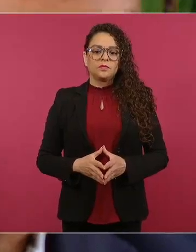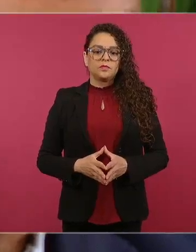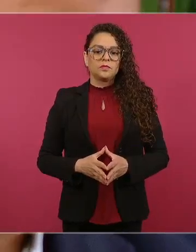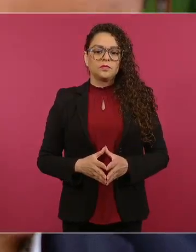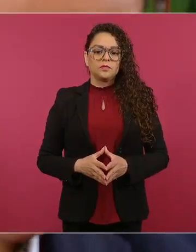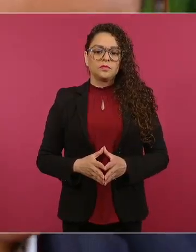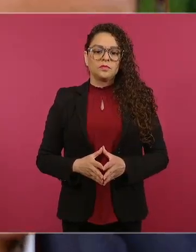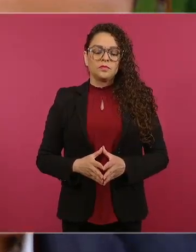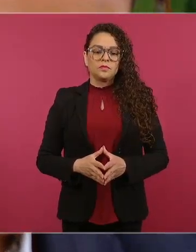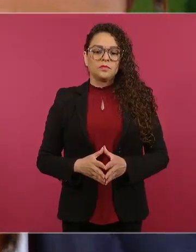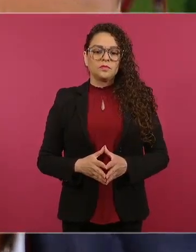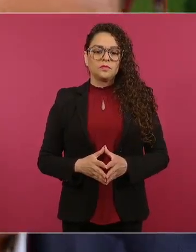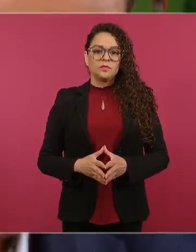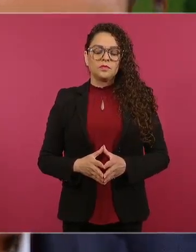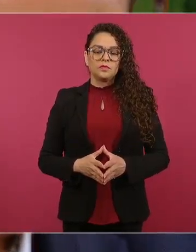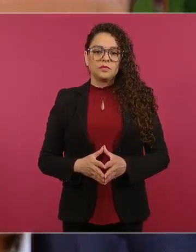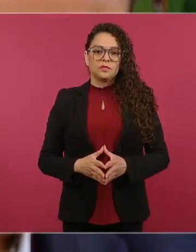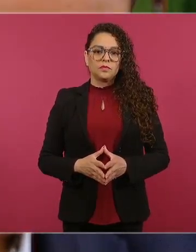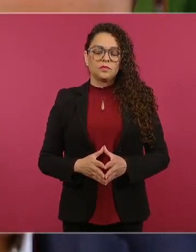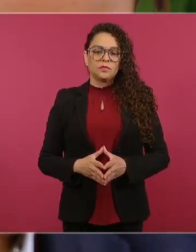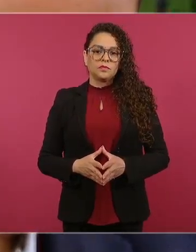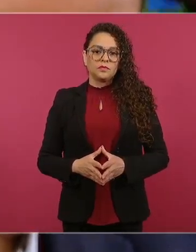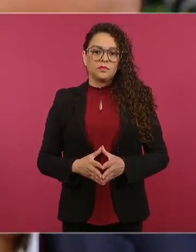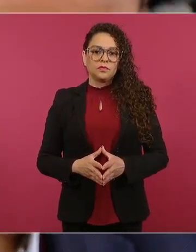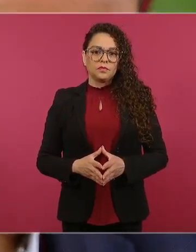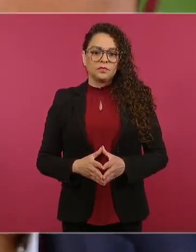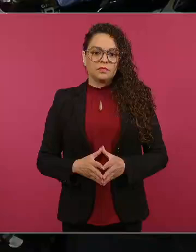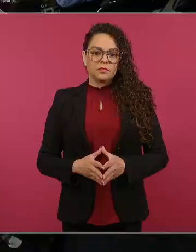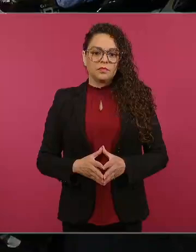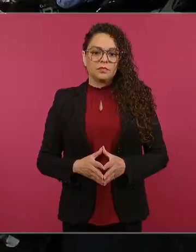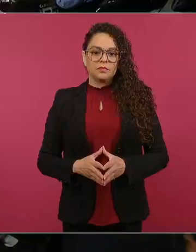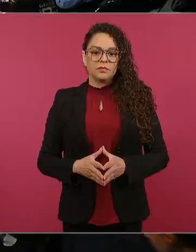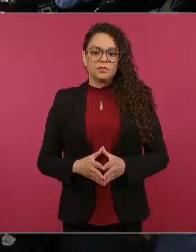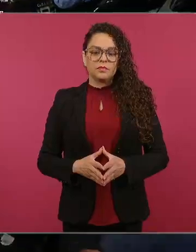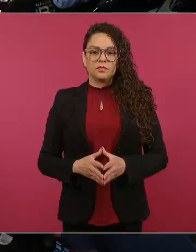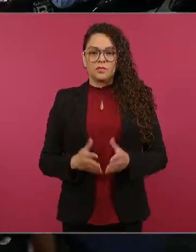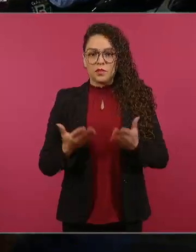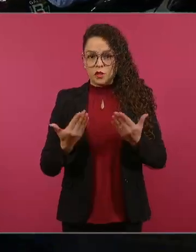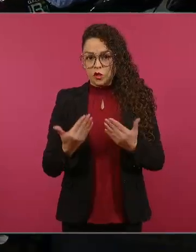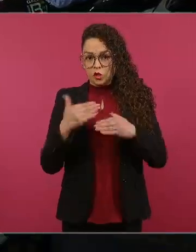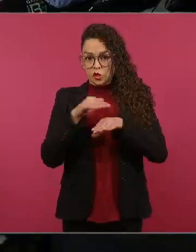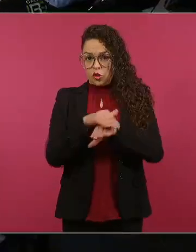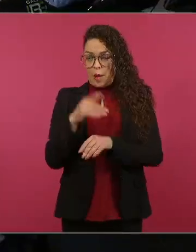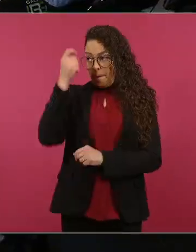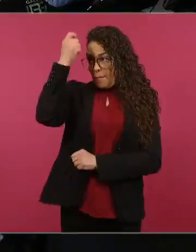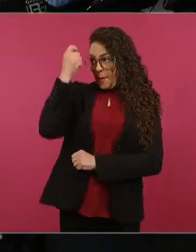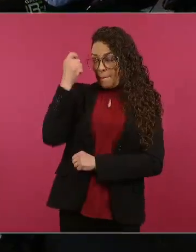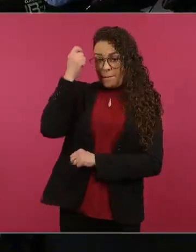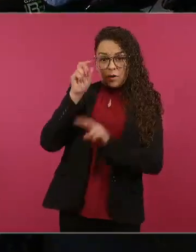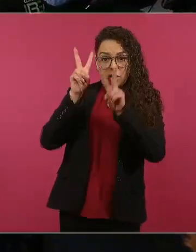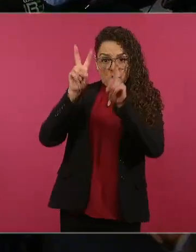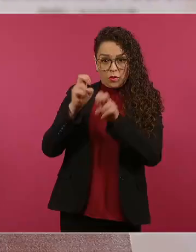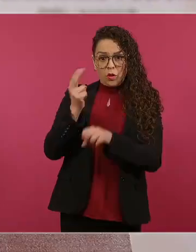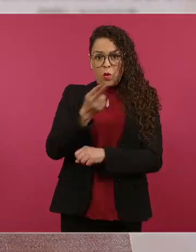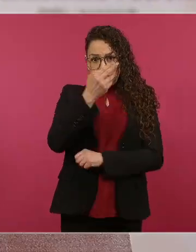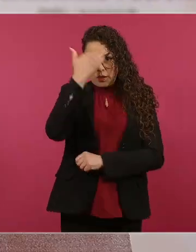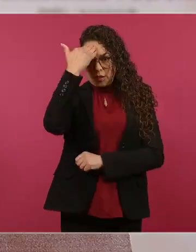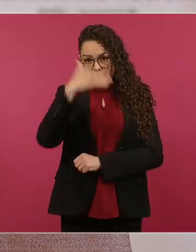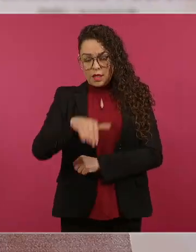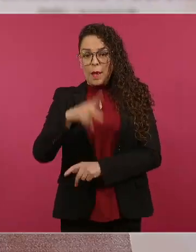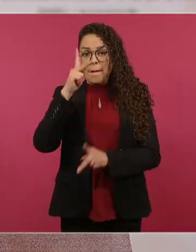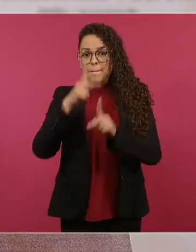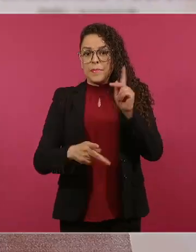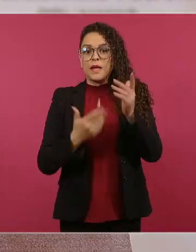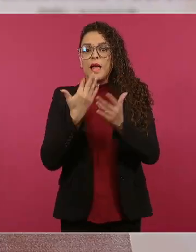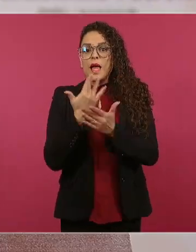prestaciones a los jubilados del instituto. Claro, bueno, en torno al tema de pensiones, ustedes saben que hay una reforma pendiente que va a permitir la mejora